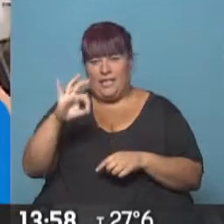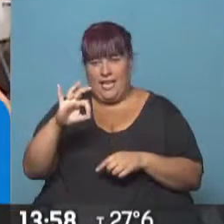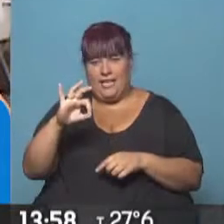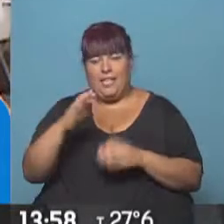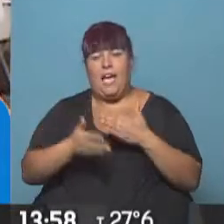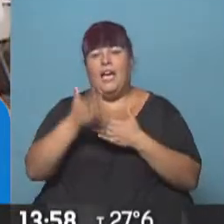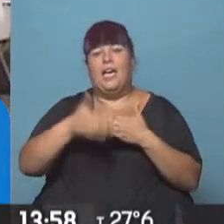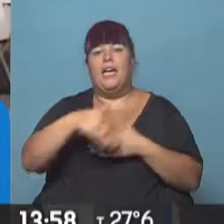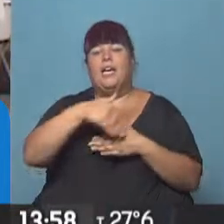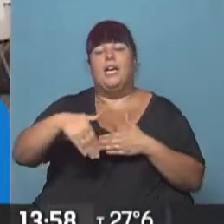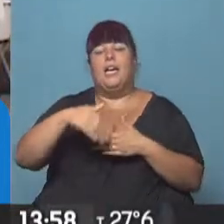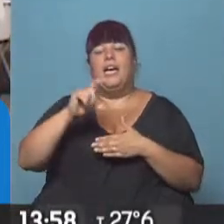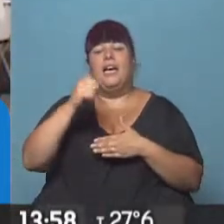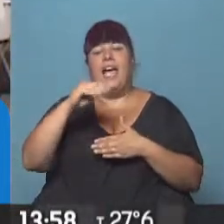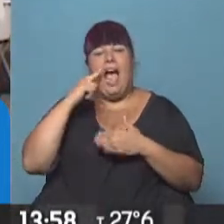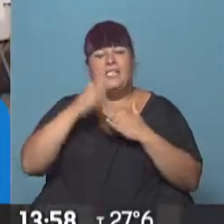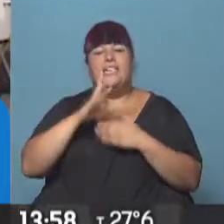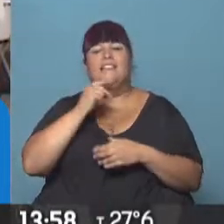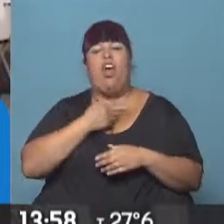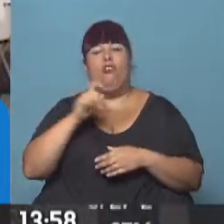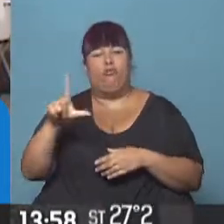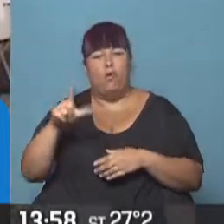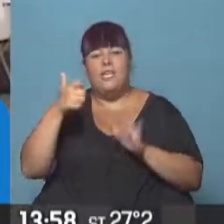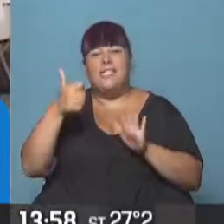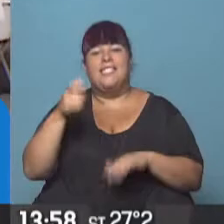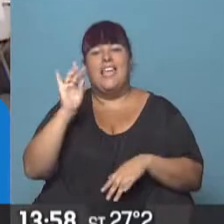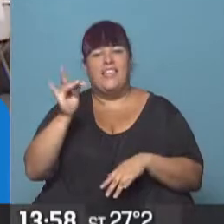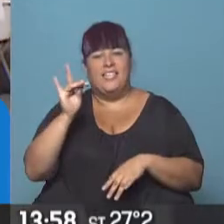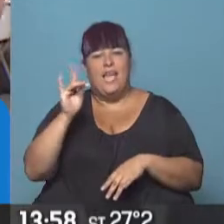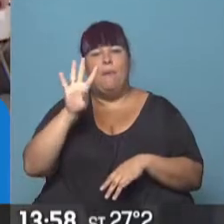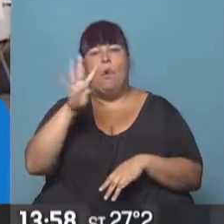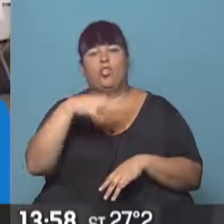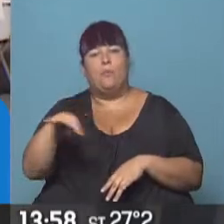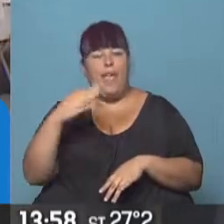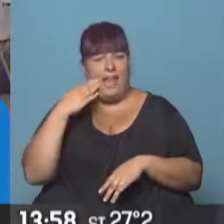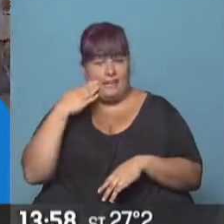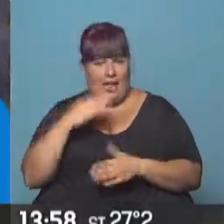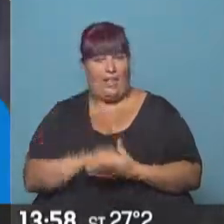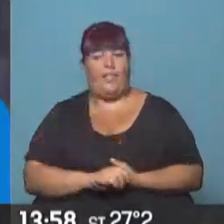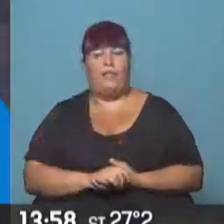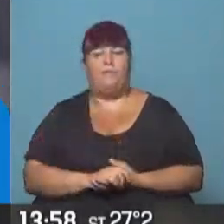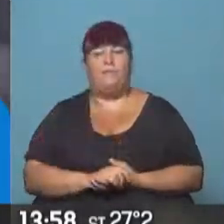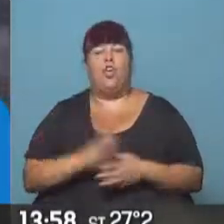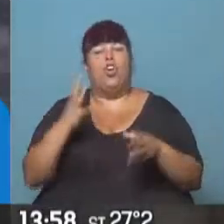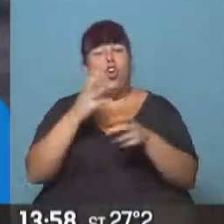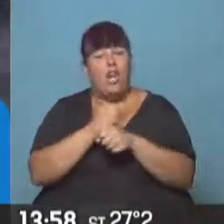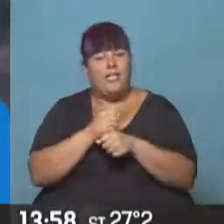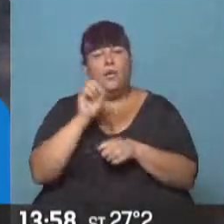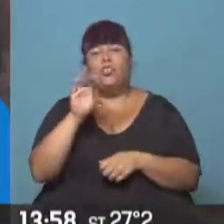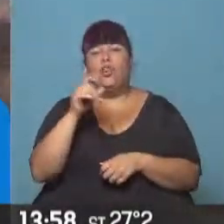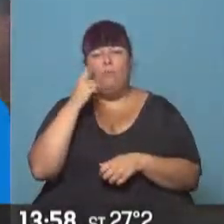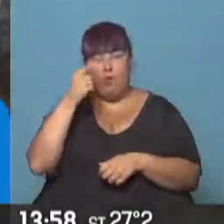las intersecciones de la calle Cachi y Traful el 6 de diciembre a las 4 y media de la tarde. El colectivero se